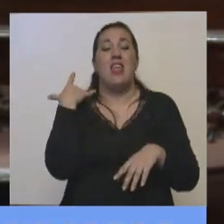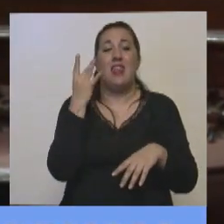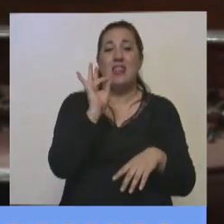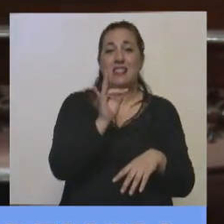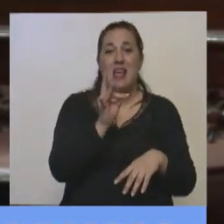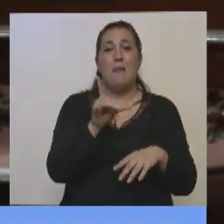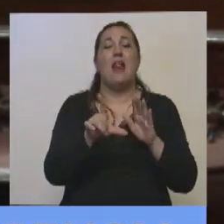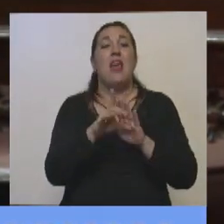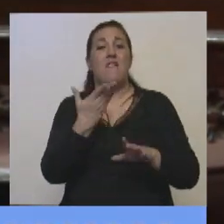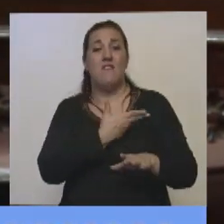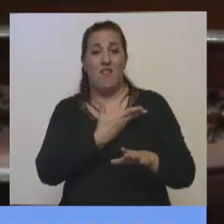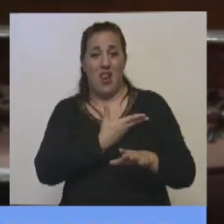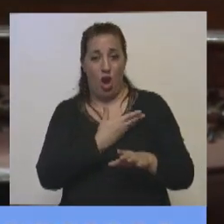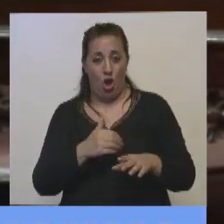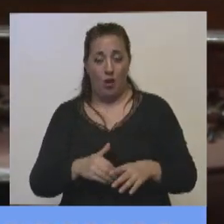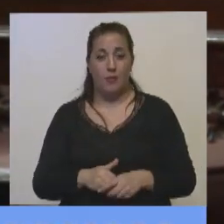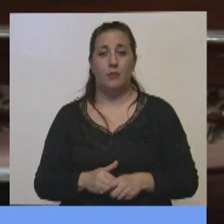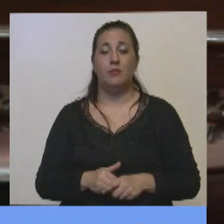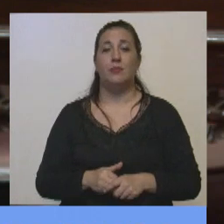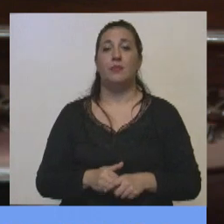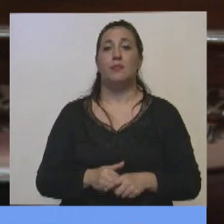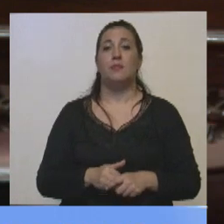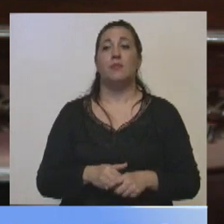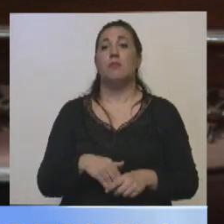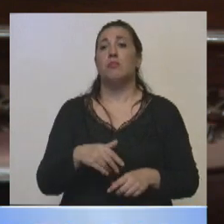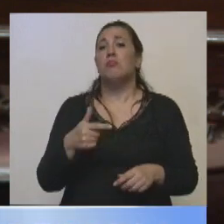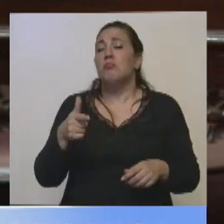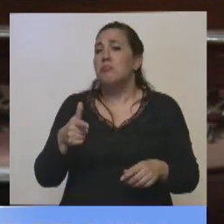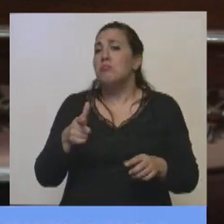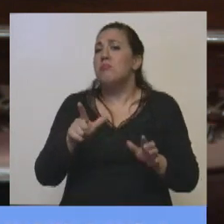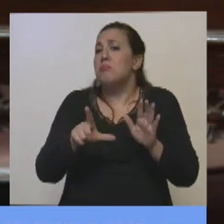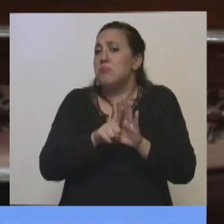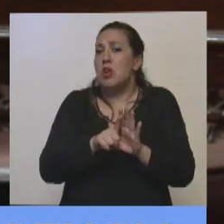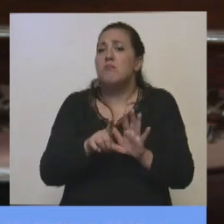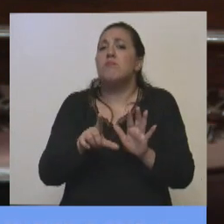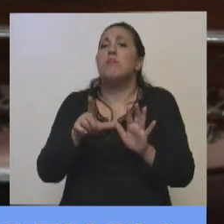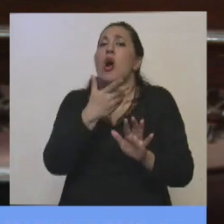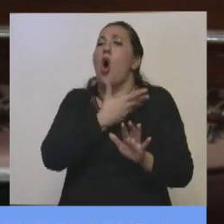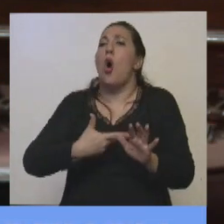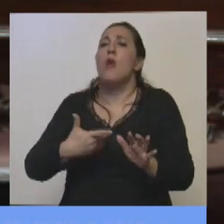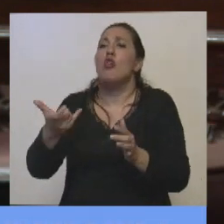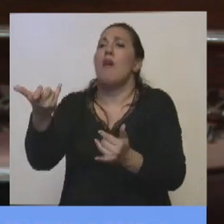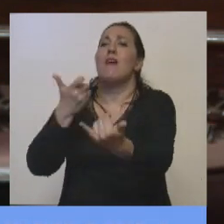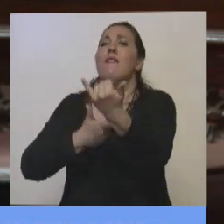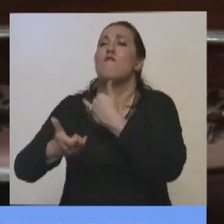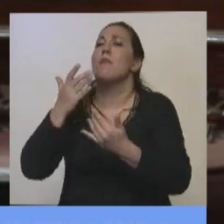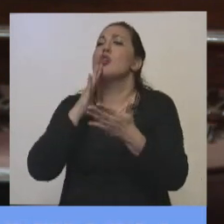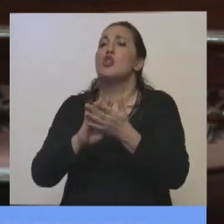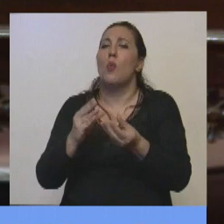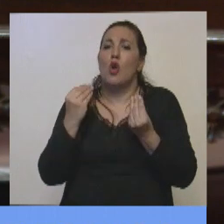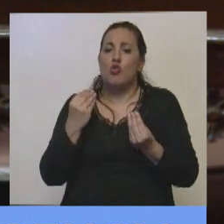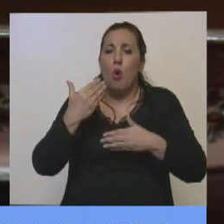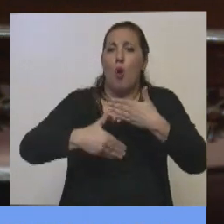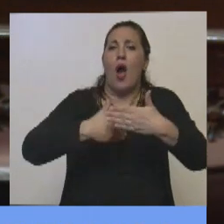ley en febrero bastaba con que el gobierno nos informe los avances de la negociación ante